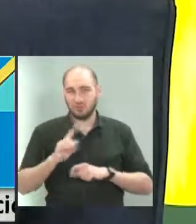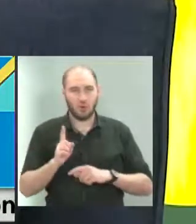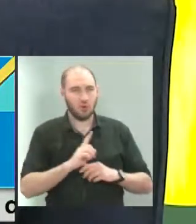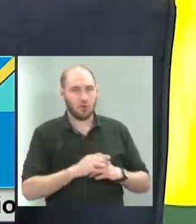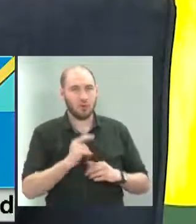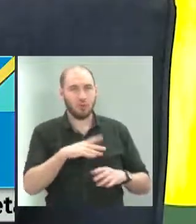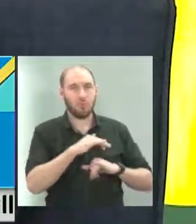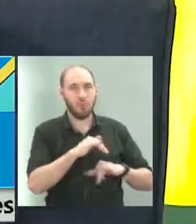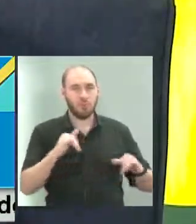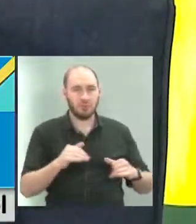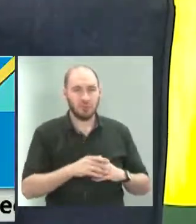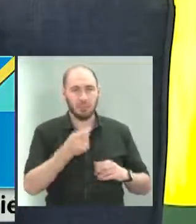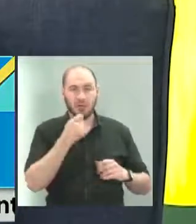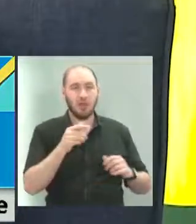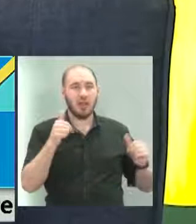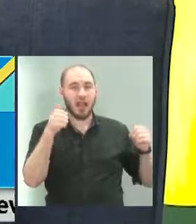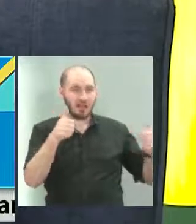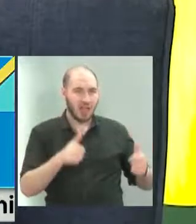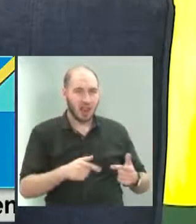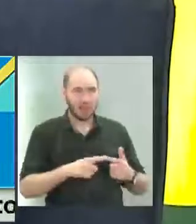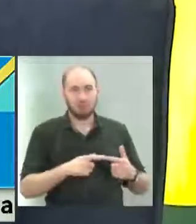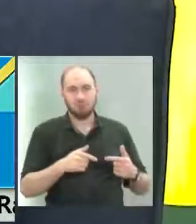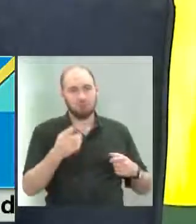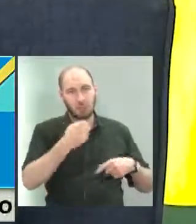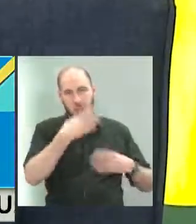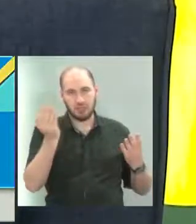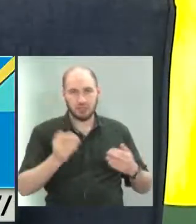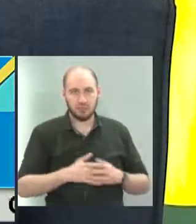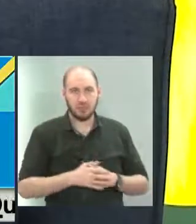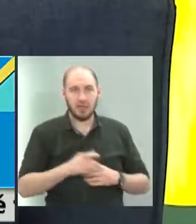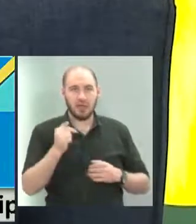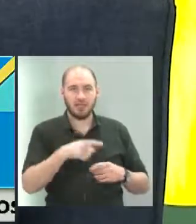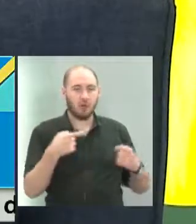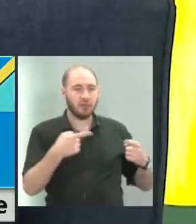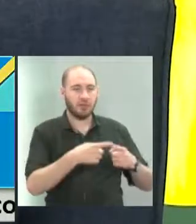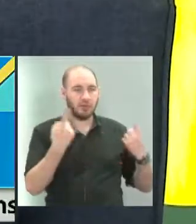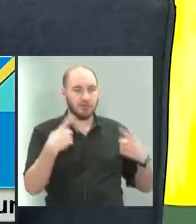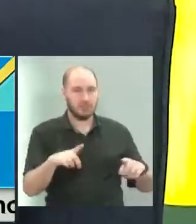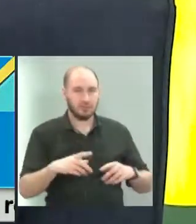Eso es publicidad, como pueden poner un cartel, como pueden poner cualquier en el piso. Es otro el objetivo.